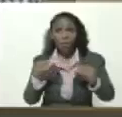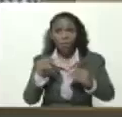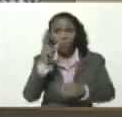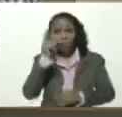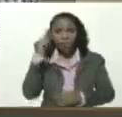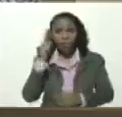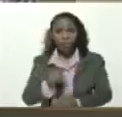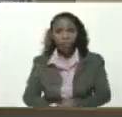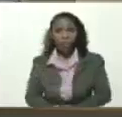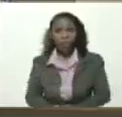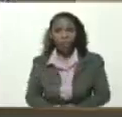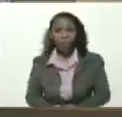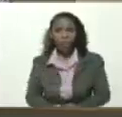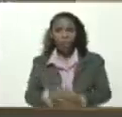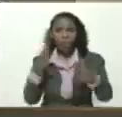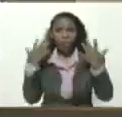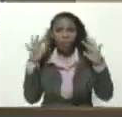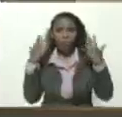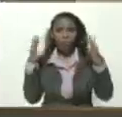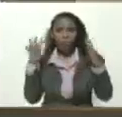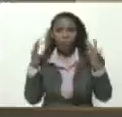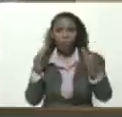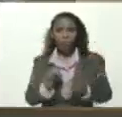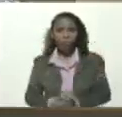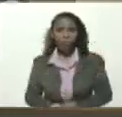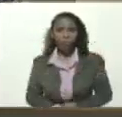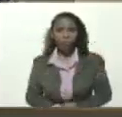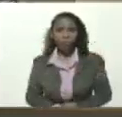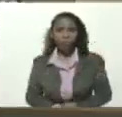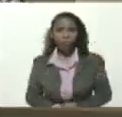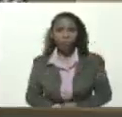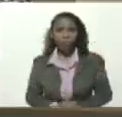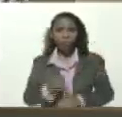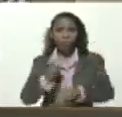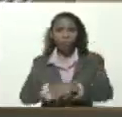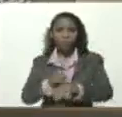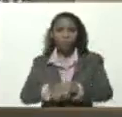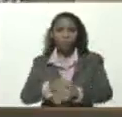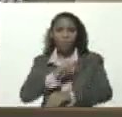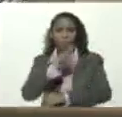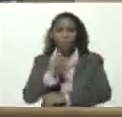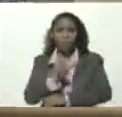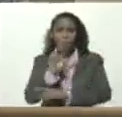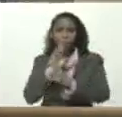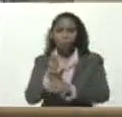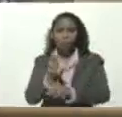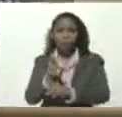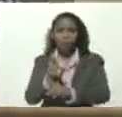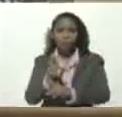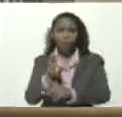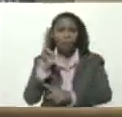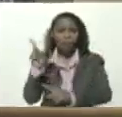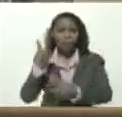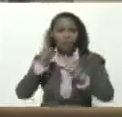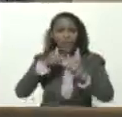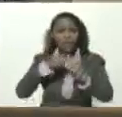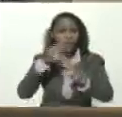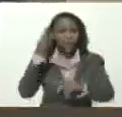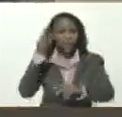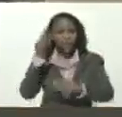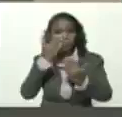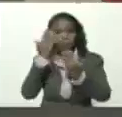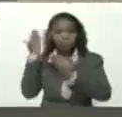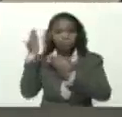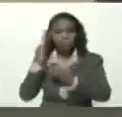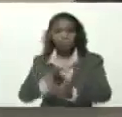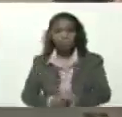todas. En este momento se da inicio al ciclo de preguntas y respuestas con Meiser Bolívar, venezolana de televisión.